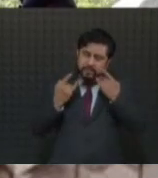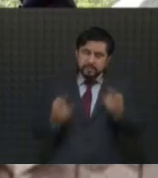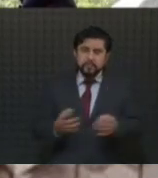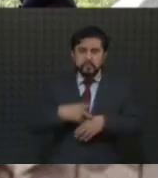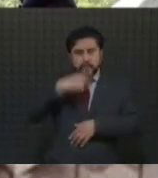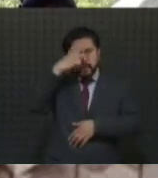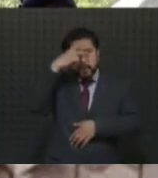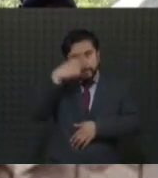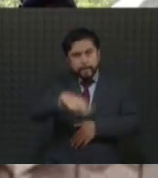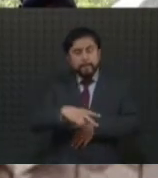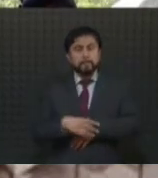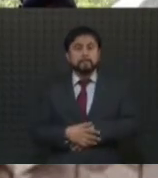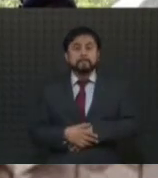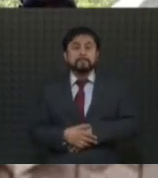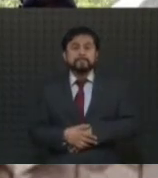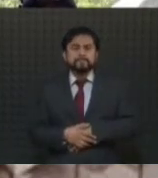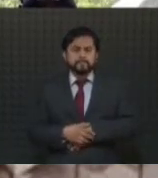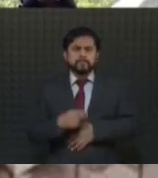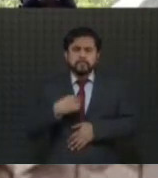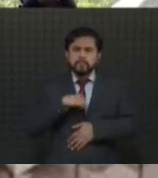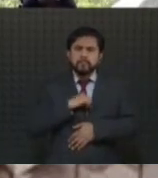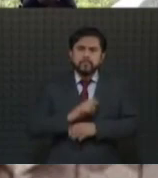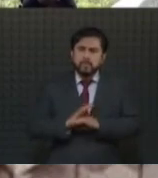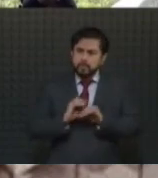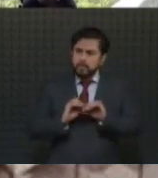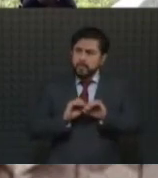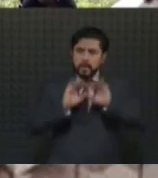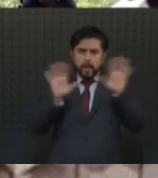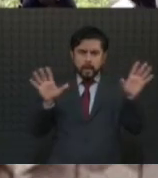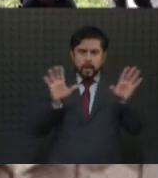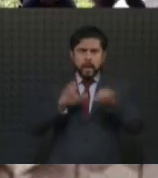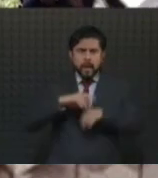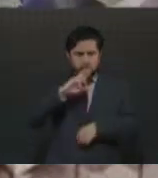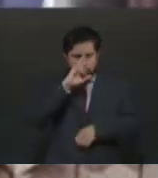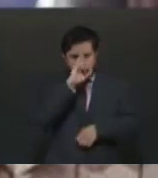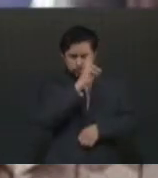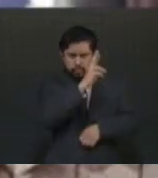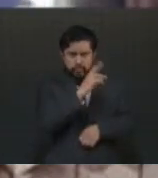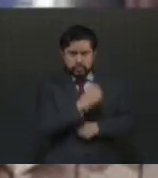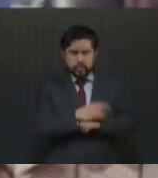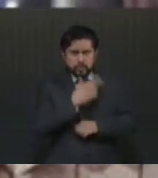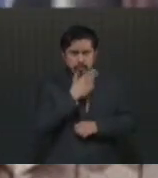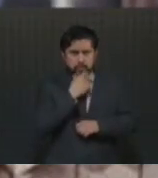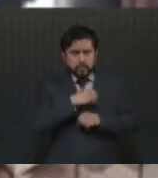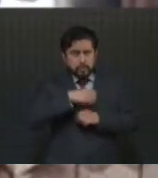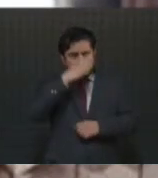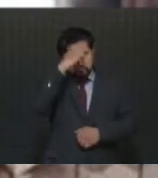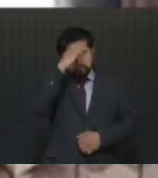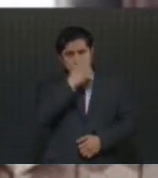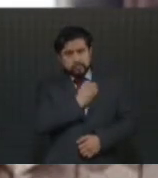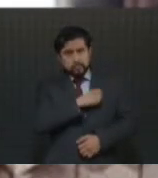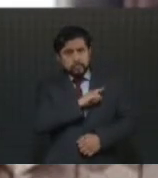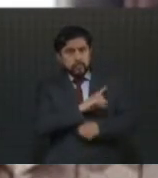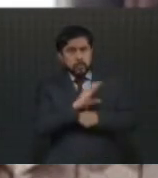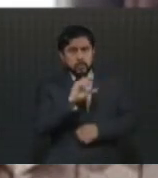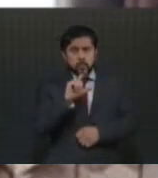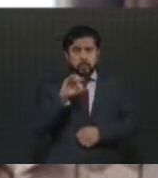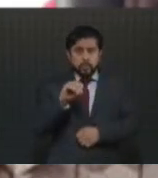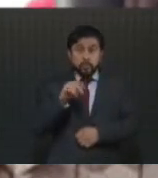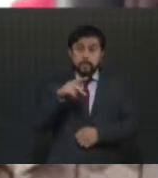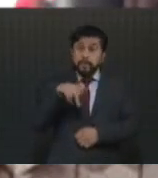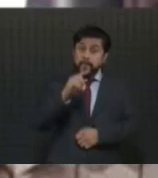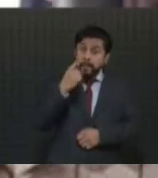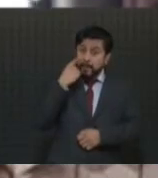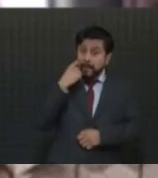patria. Claro que reconocemos a Colón, pero hay dos visiones. Hay